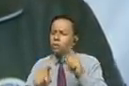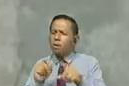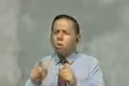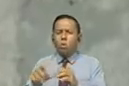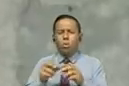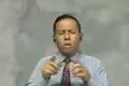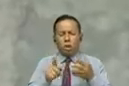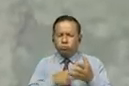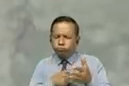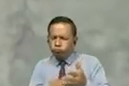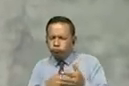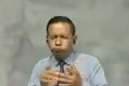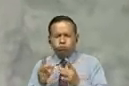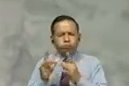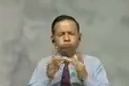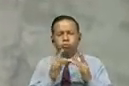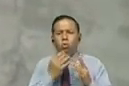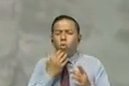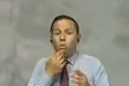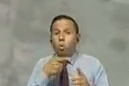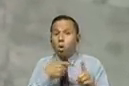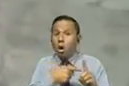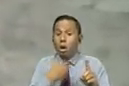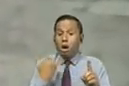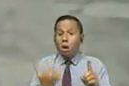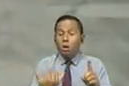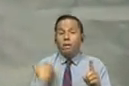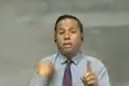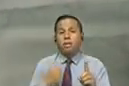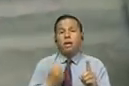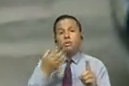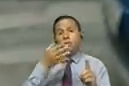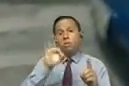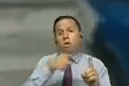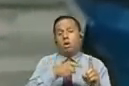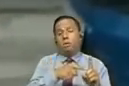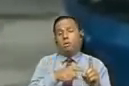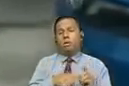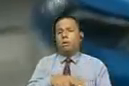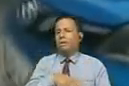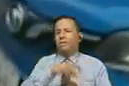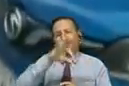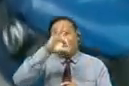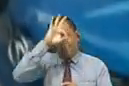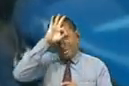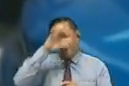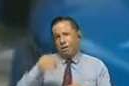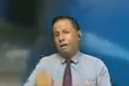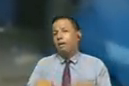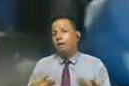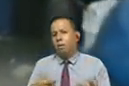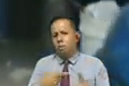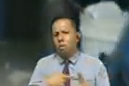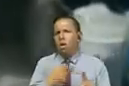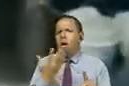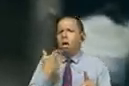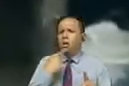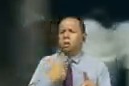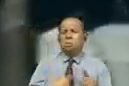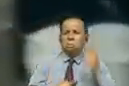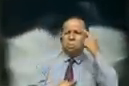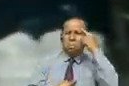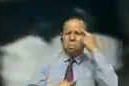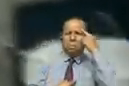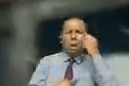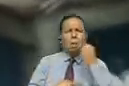tecnológicas. Lo que el hoy detenido de 19 años de edad no sabía, o le hizo poco caso, considerando que el crimen sucedió hace más de